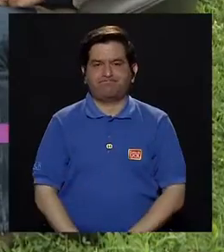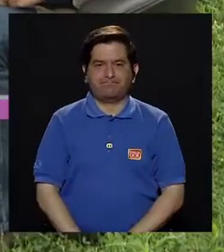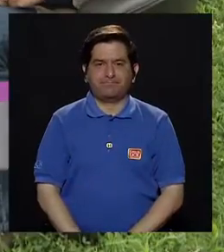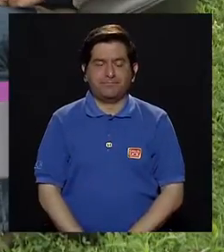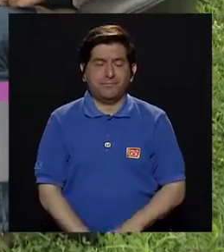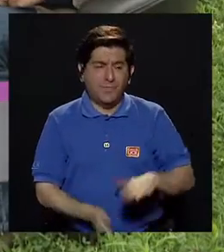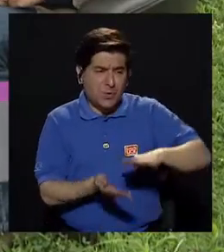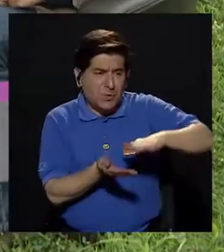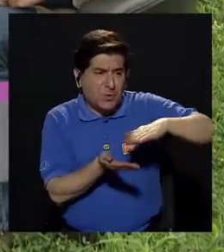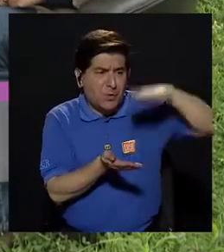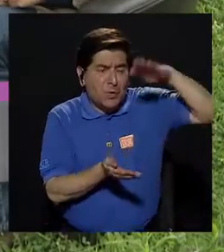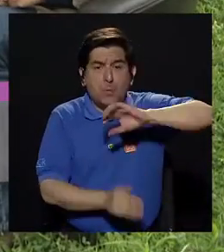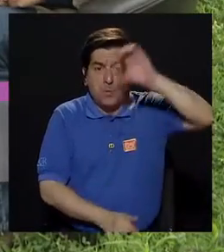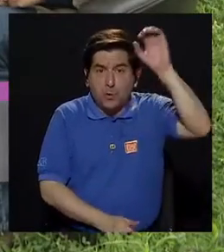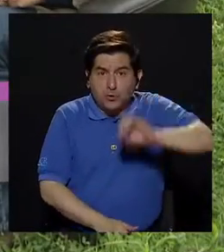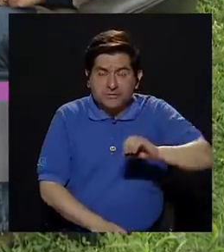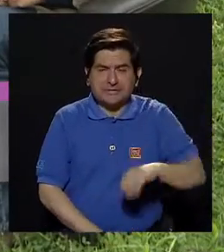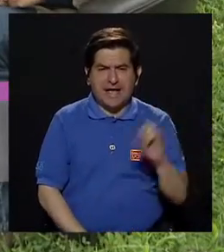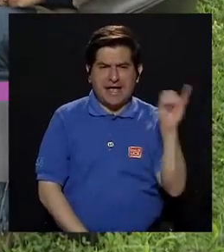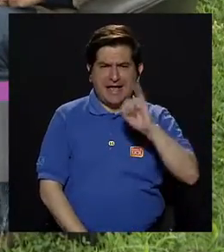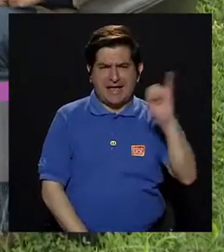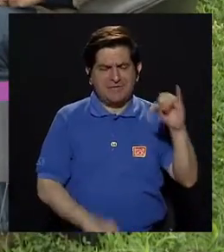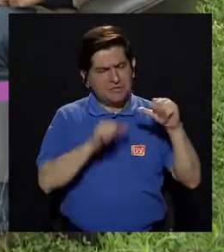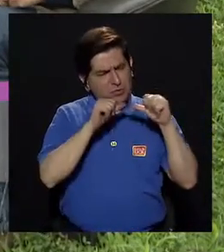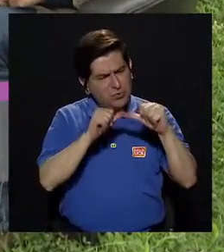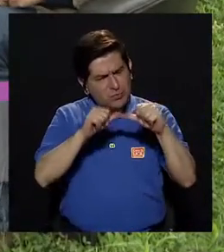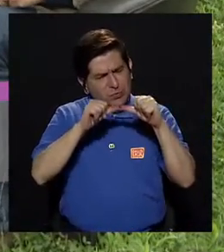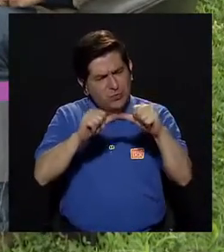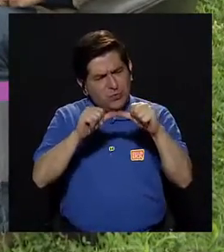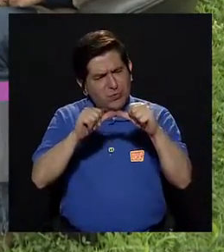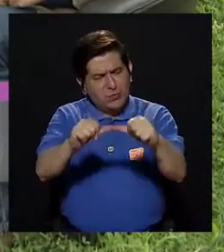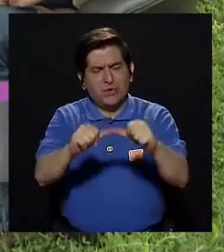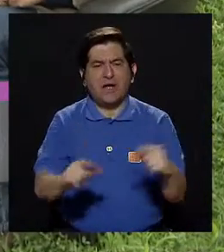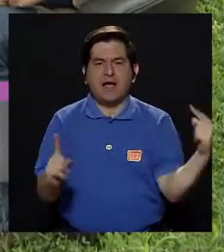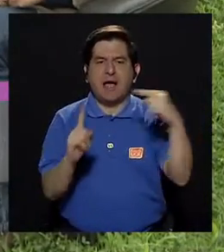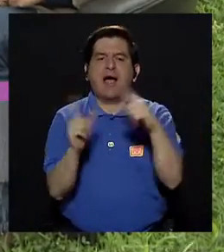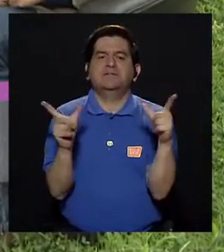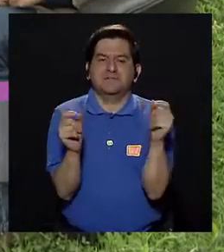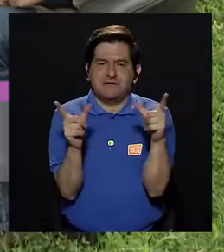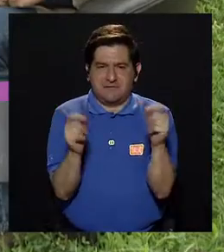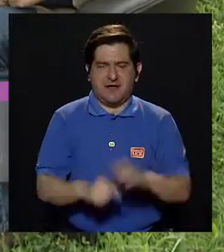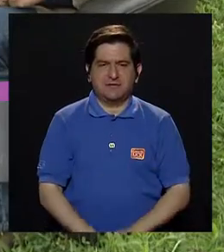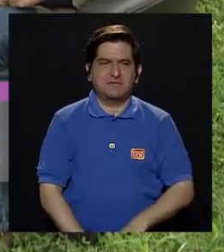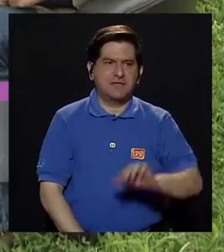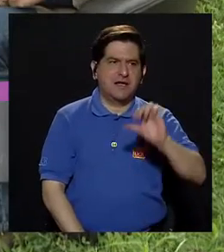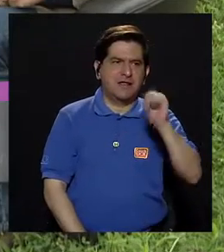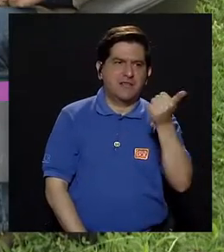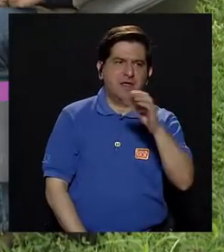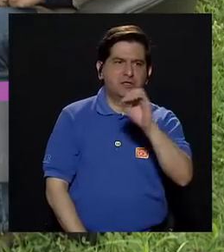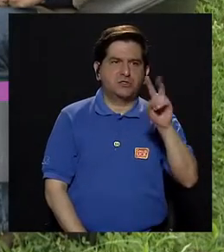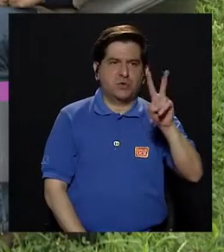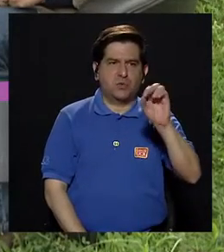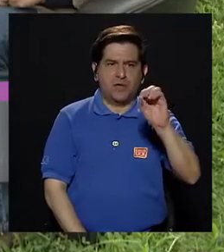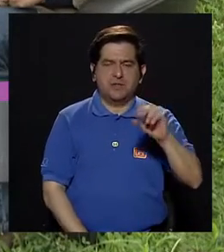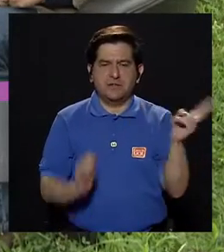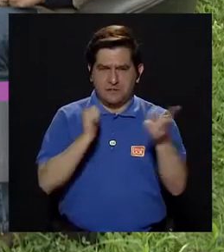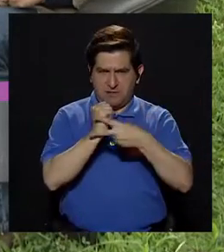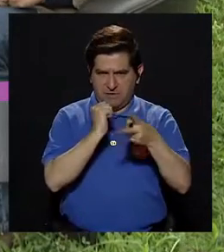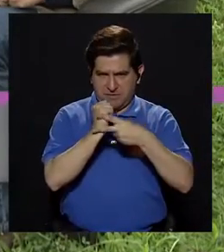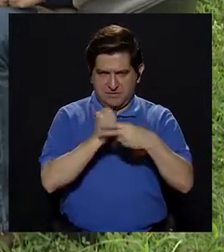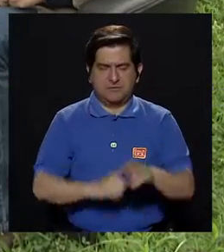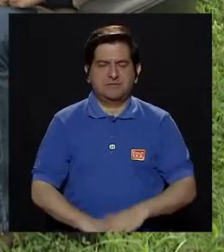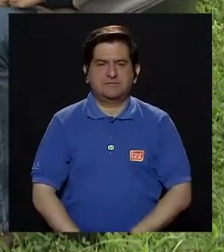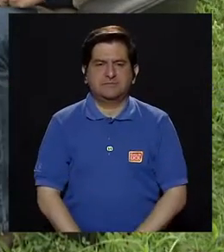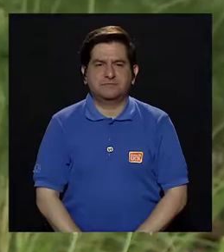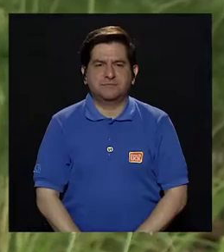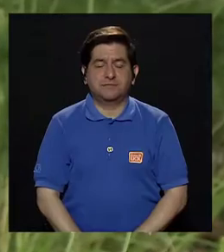le aumenta la posibilidad de que esa infección se vuelva persistente y se vuelva cáncer entre 10 y 20 veces, ¿verdad? Entonces,